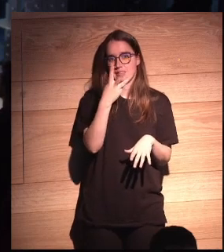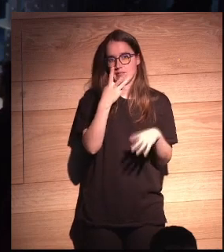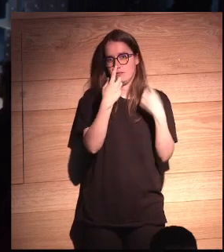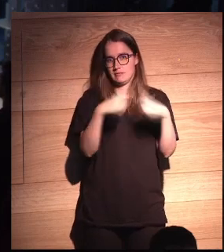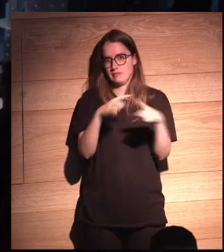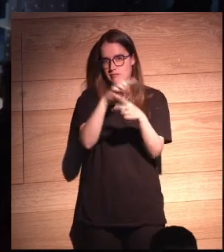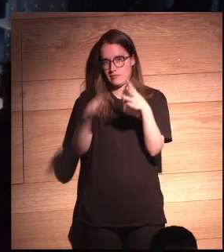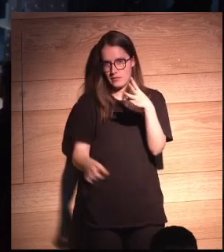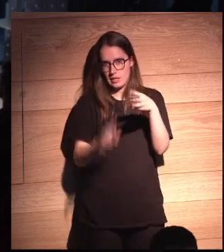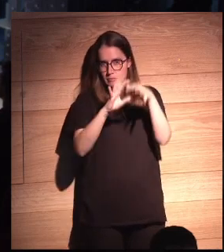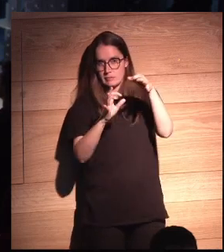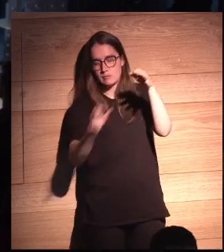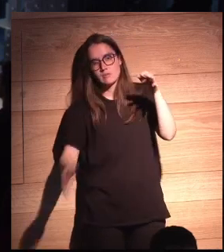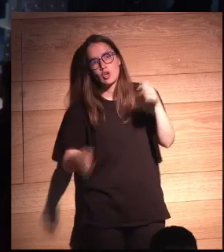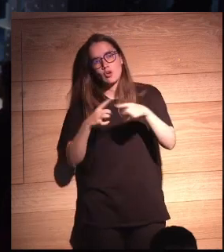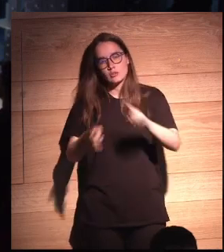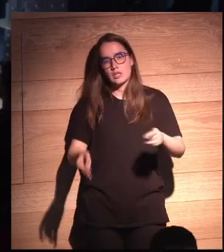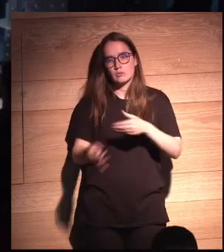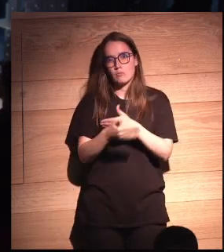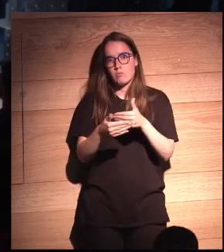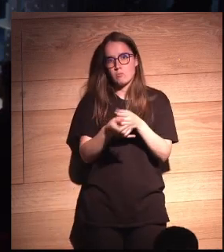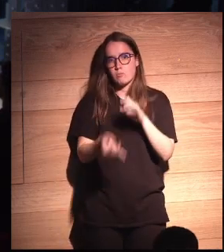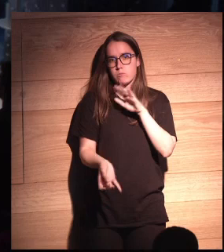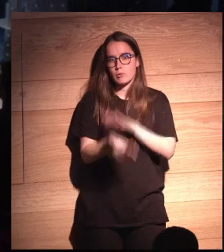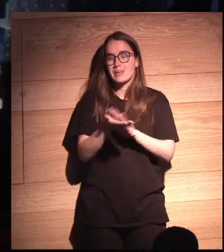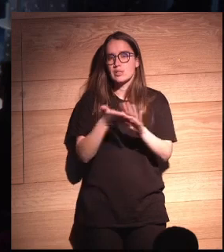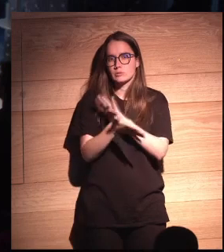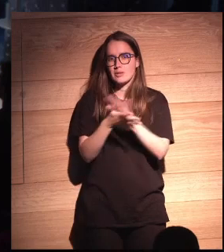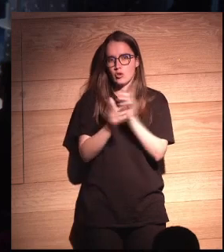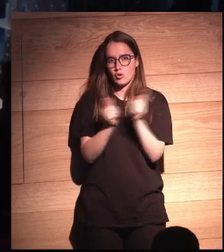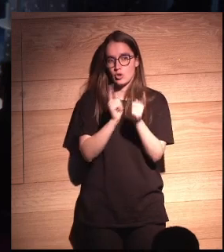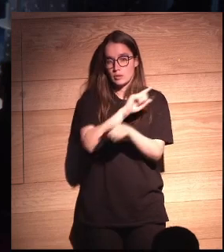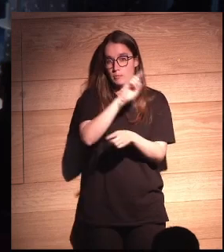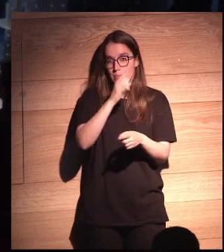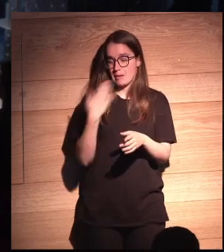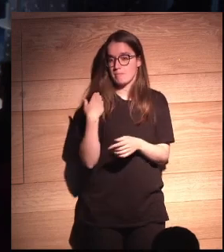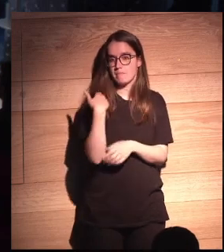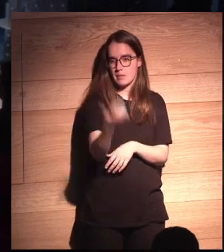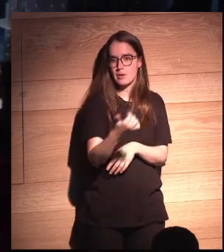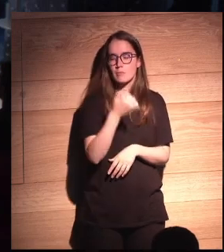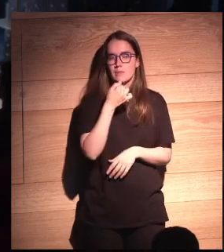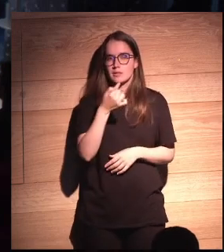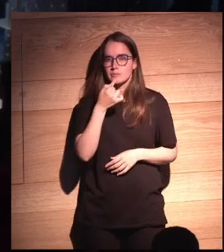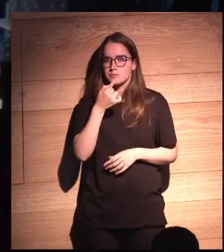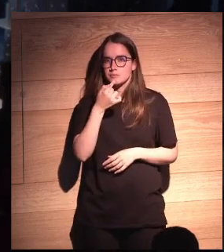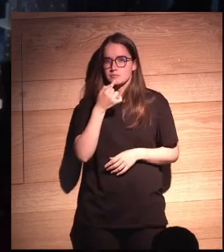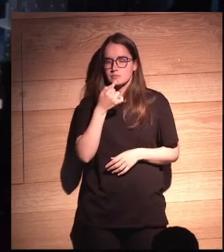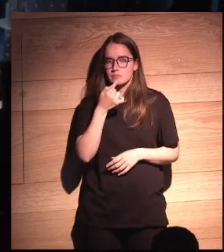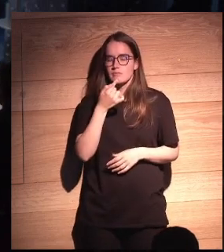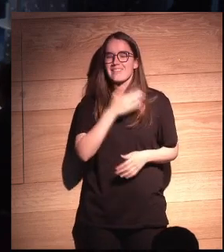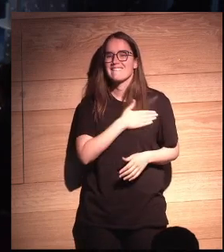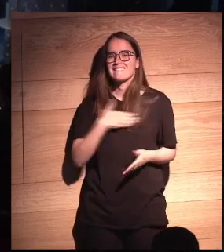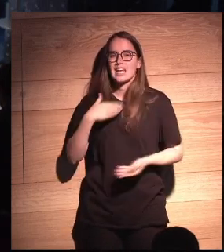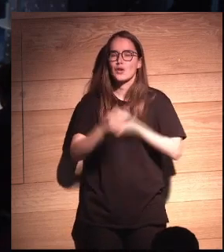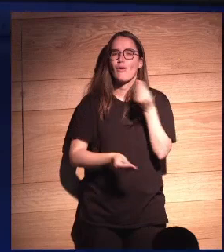audio de cosas que salieron a la luz, y les comento un poco. En principio me llamaron y me dijeron, Rigel,